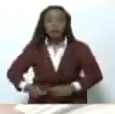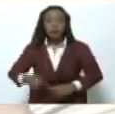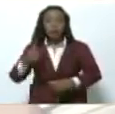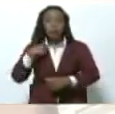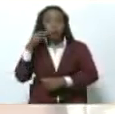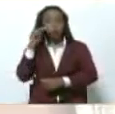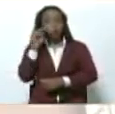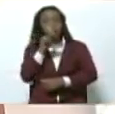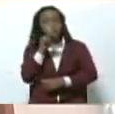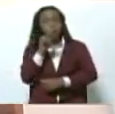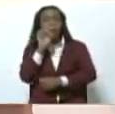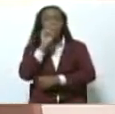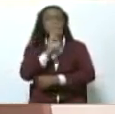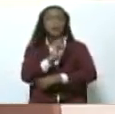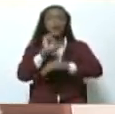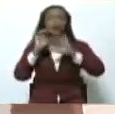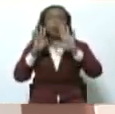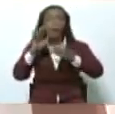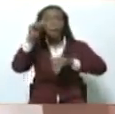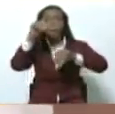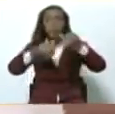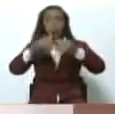Hemos tenido 29 elecciones,